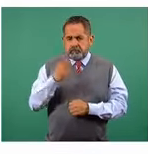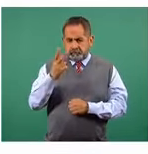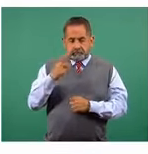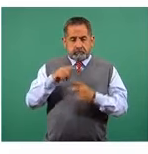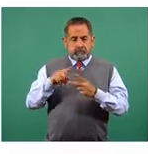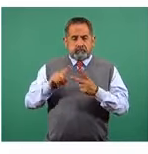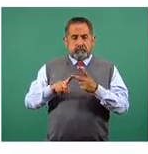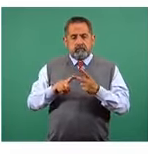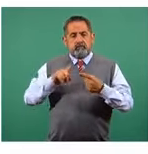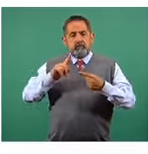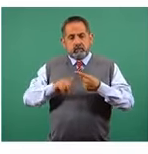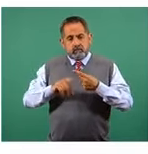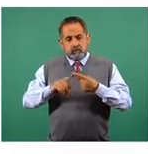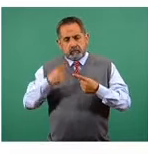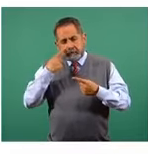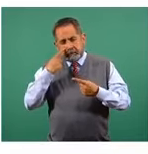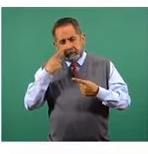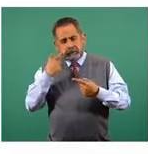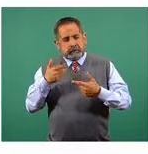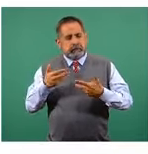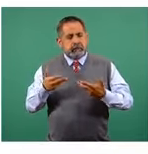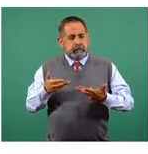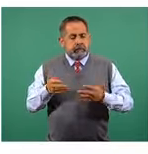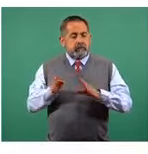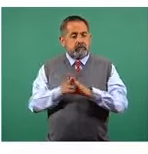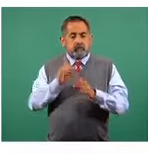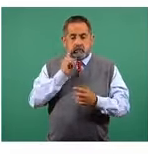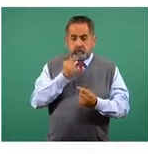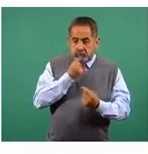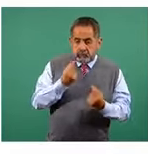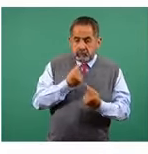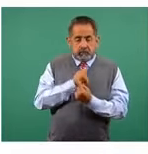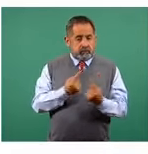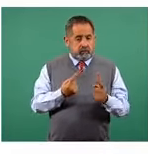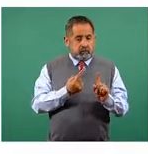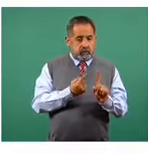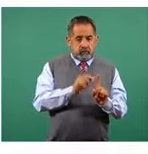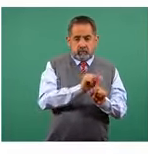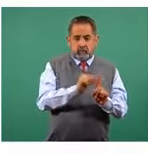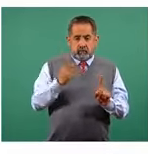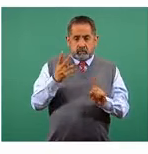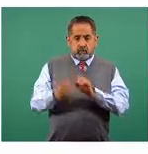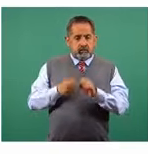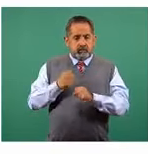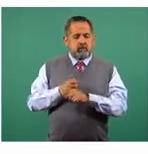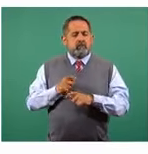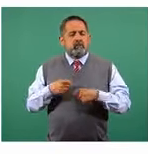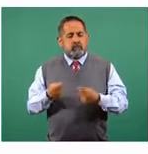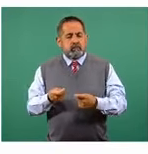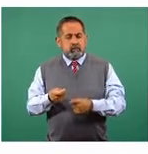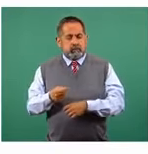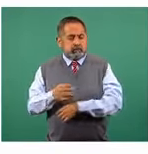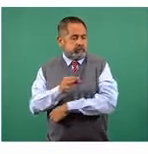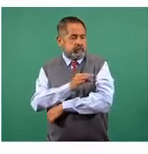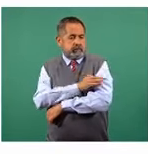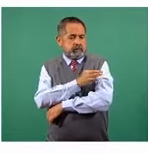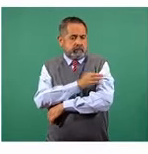de seguimiento, esto quiere decir que a niñas y niños de 1 a 4 años de edad se va a aplicar una